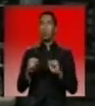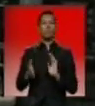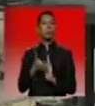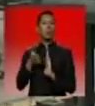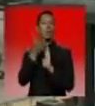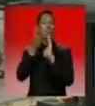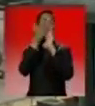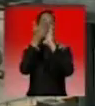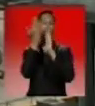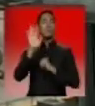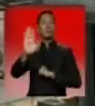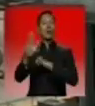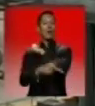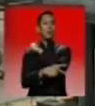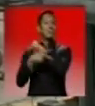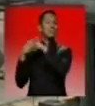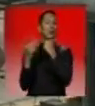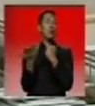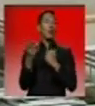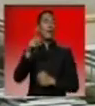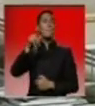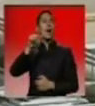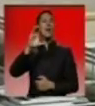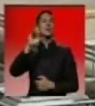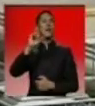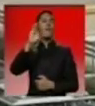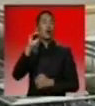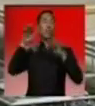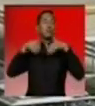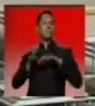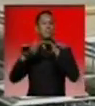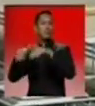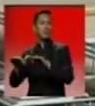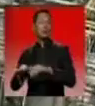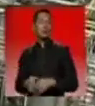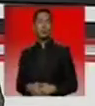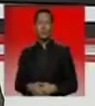construcción de la refinería del Pacífico. Silra Traslaviña, Cama Noticias.